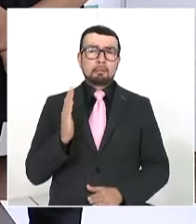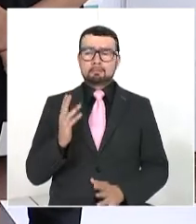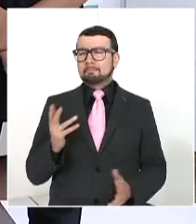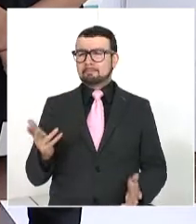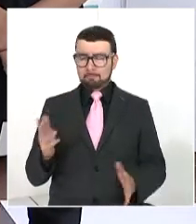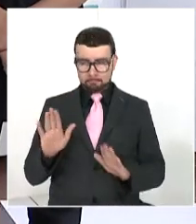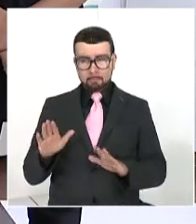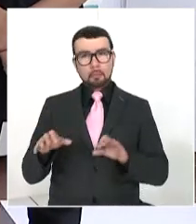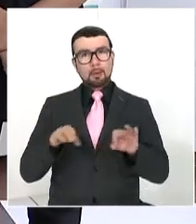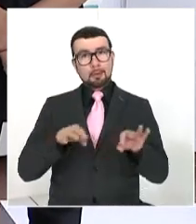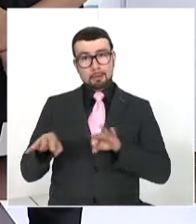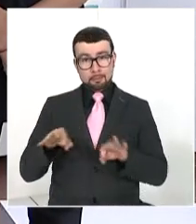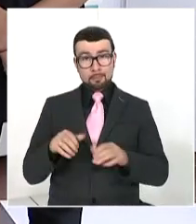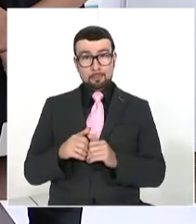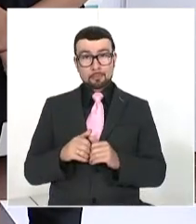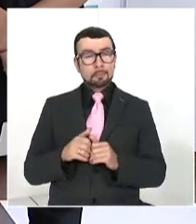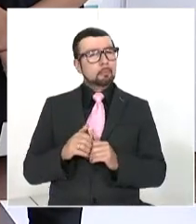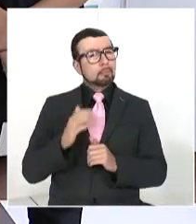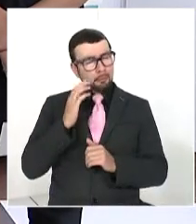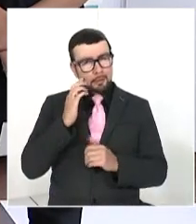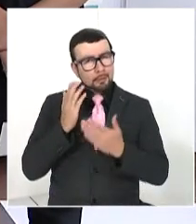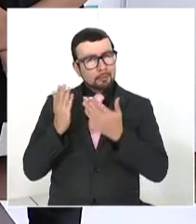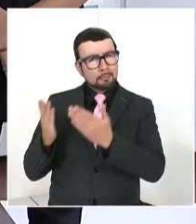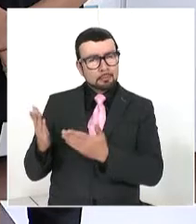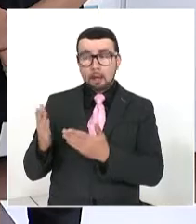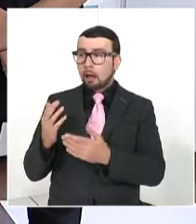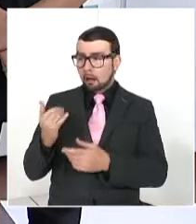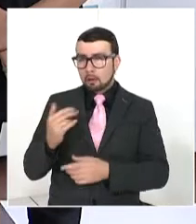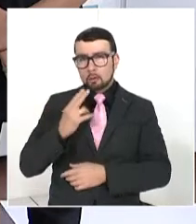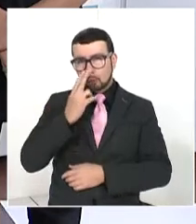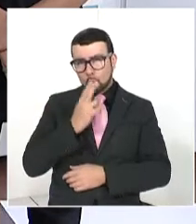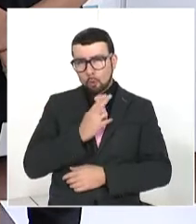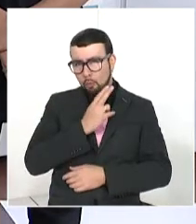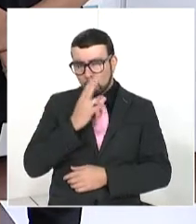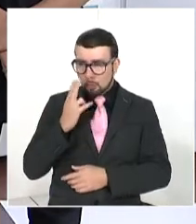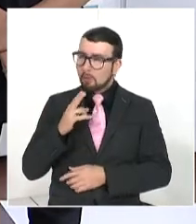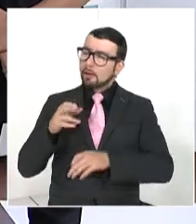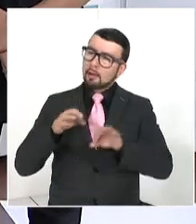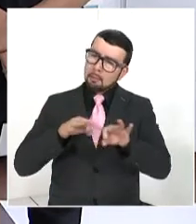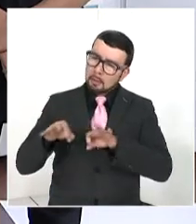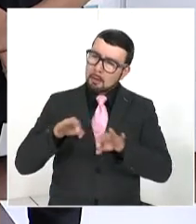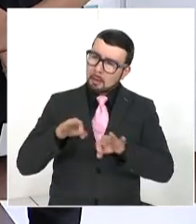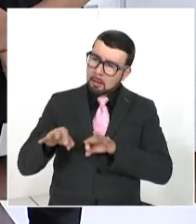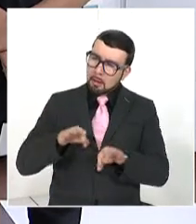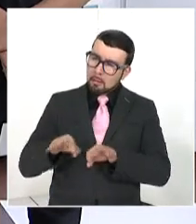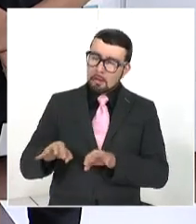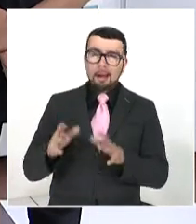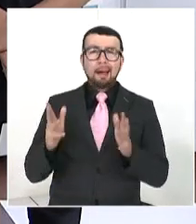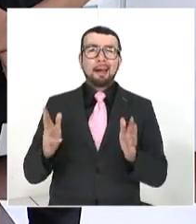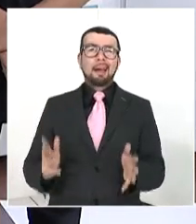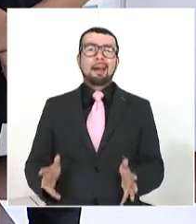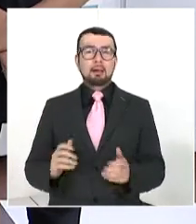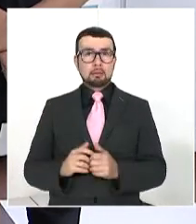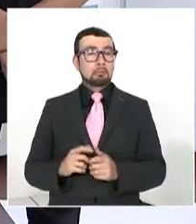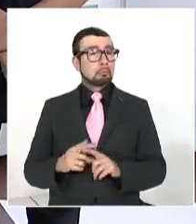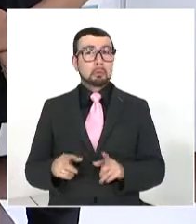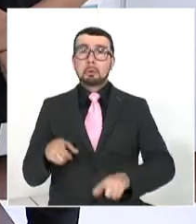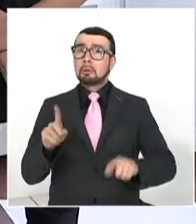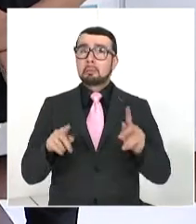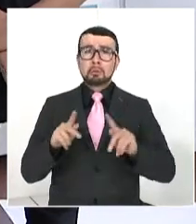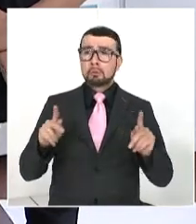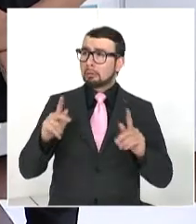y olvida que tenemos un compromiso de firma y se le explica al paciente, pero las personas de pronto no se